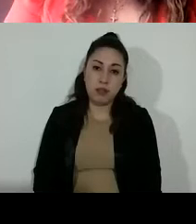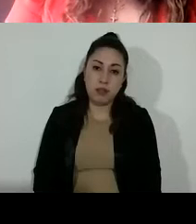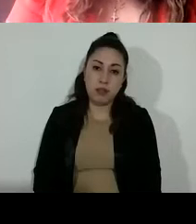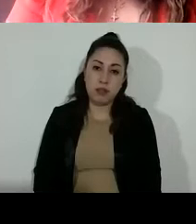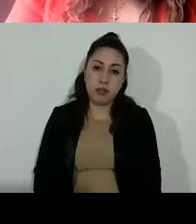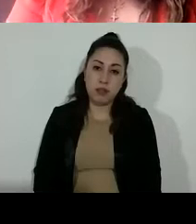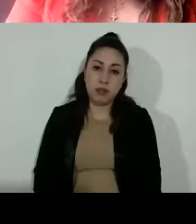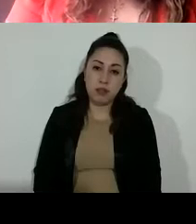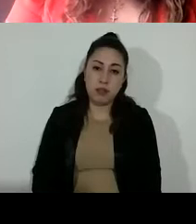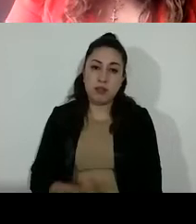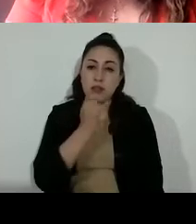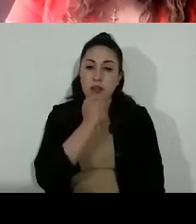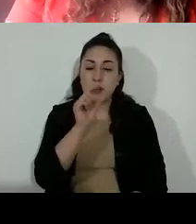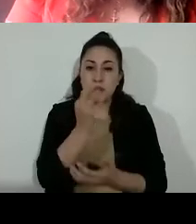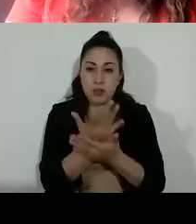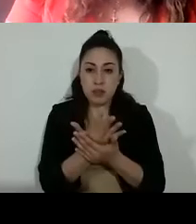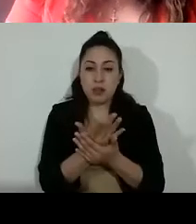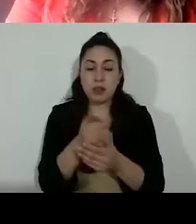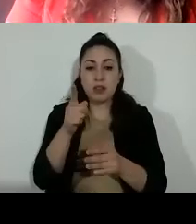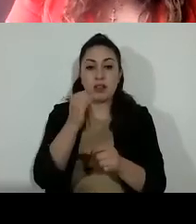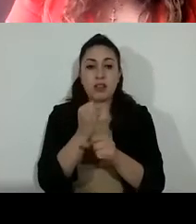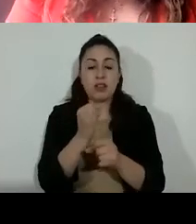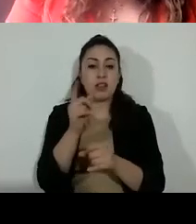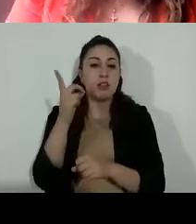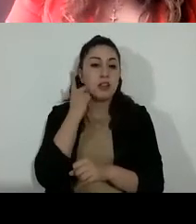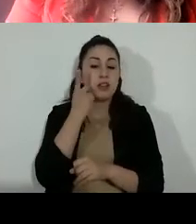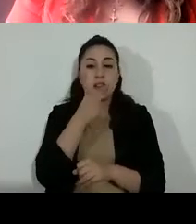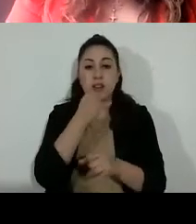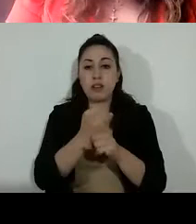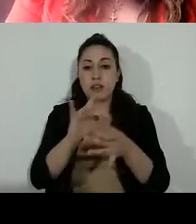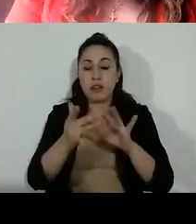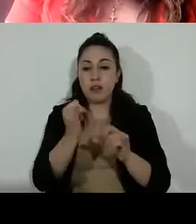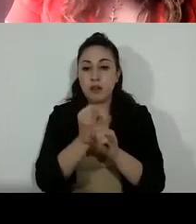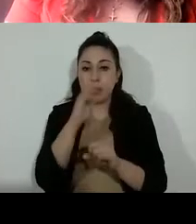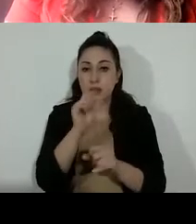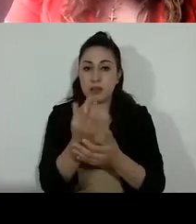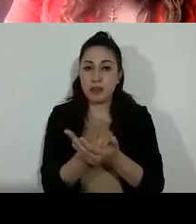Un momento, por favor. El diputado tiene unos inconvenientes con la señal.